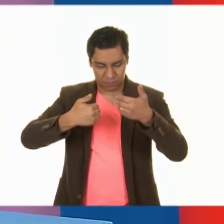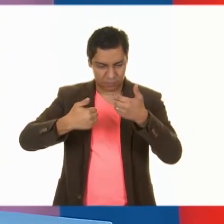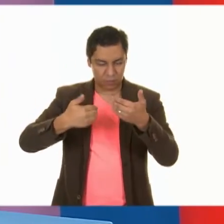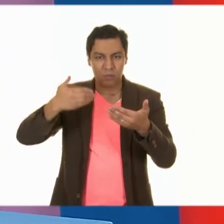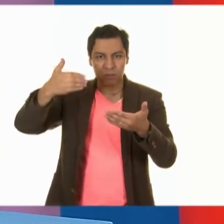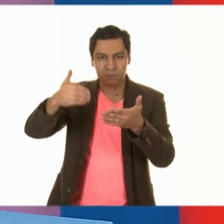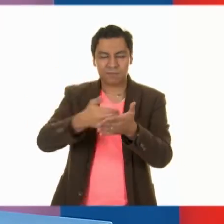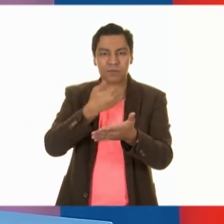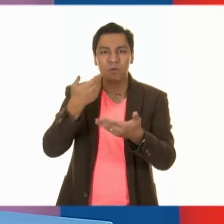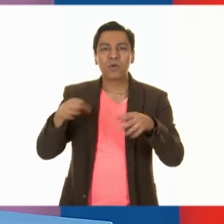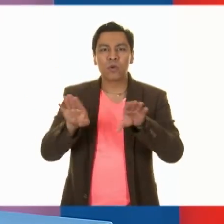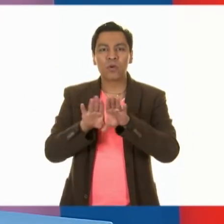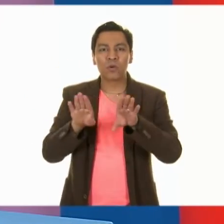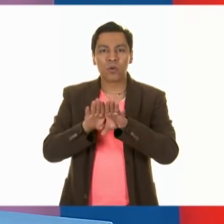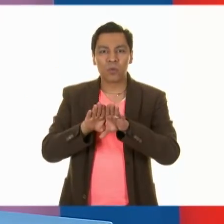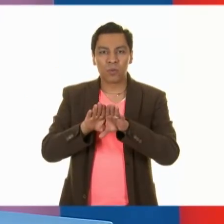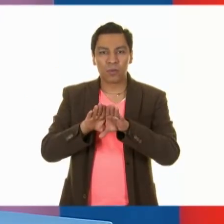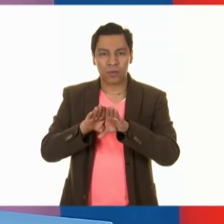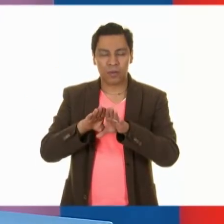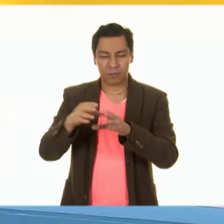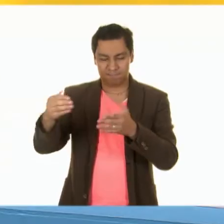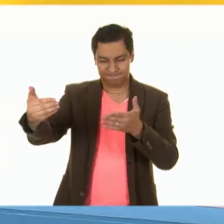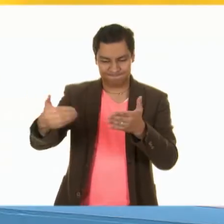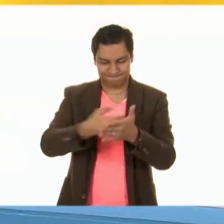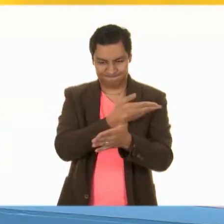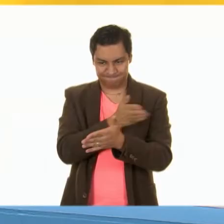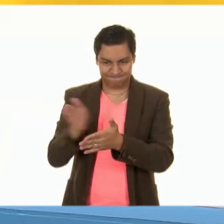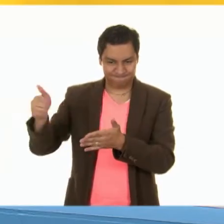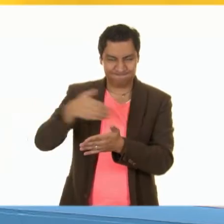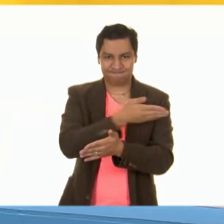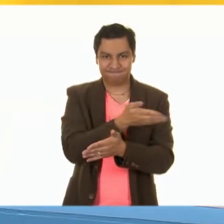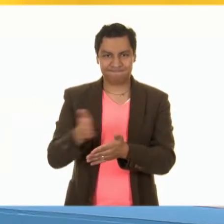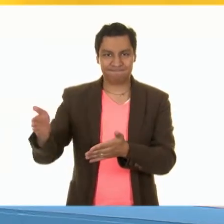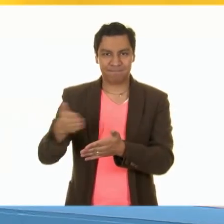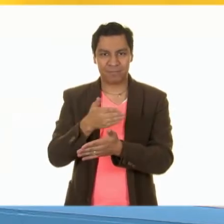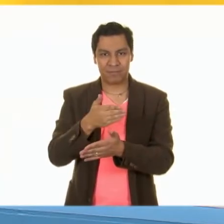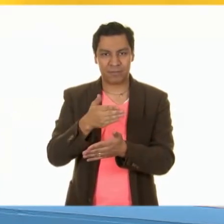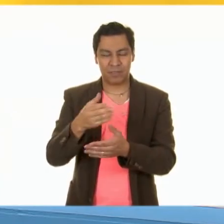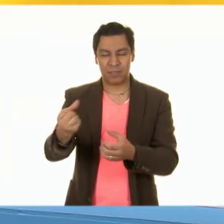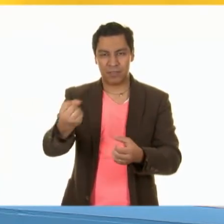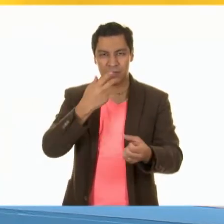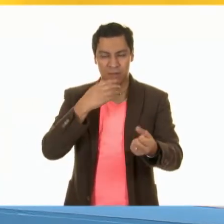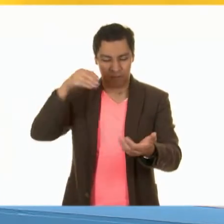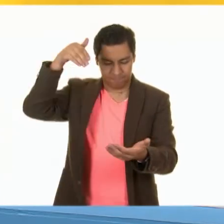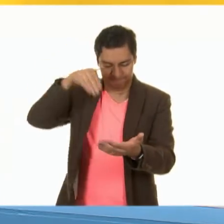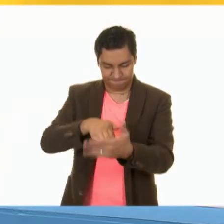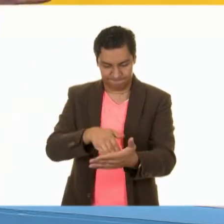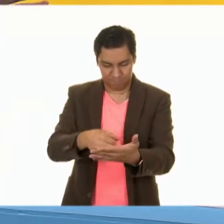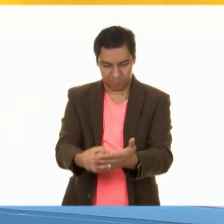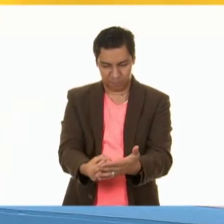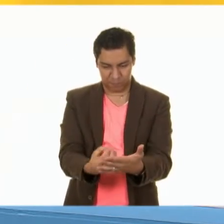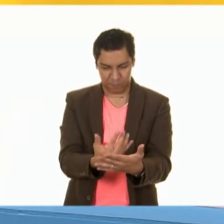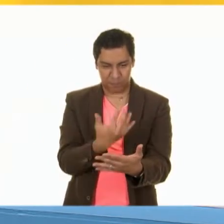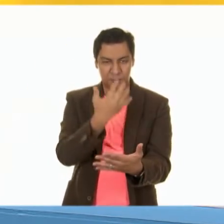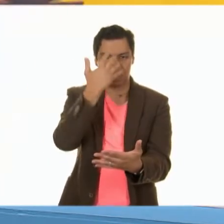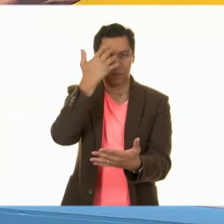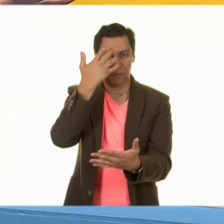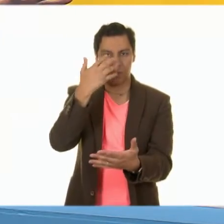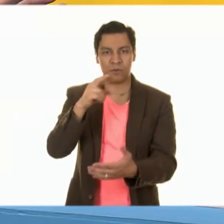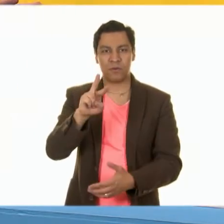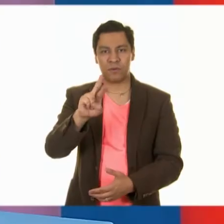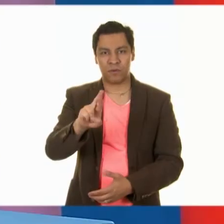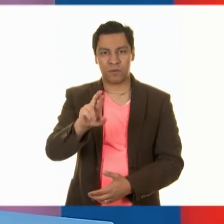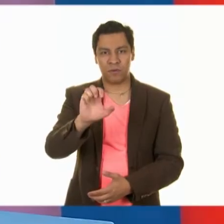reflexión se le llama reflexión difusa. Porque las partículas o fotones se difunden, ¿no? O se